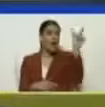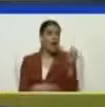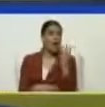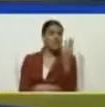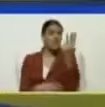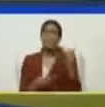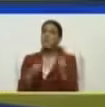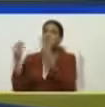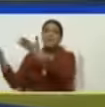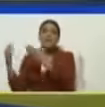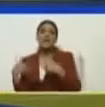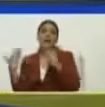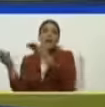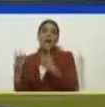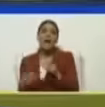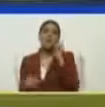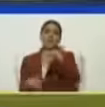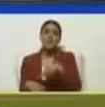ExxonMobil.